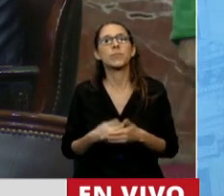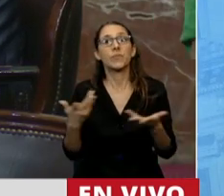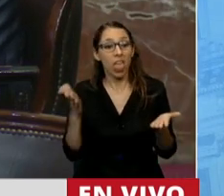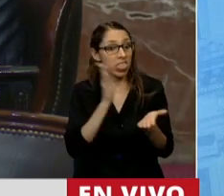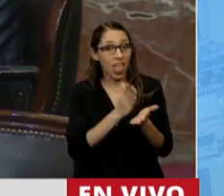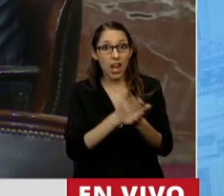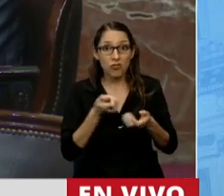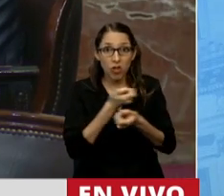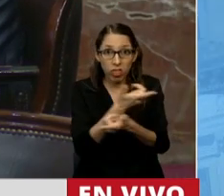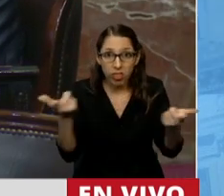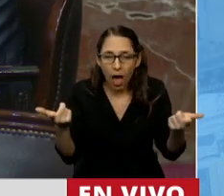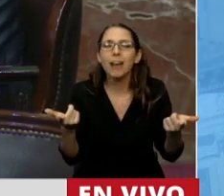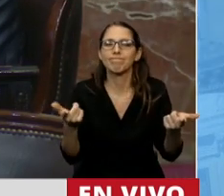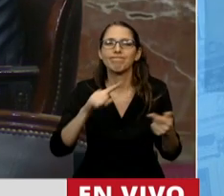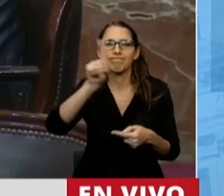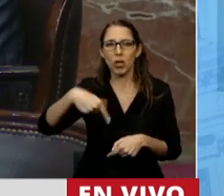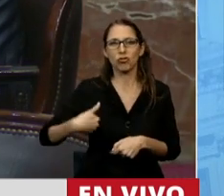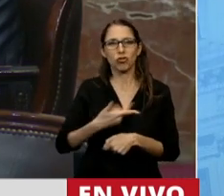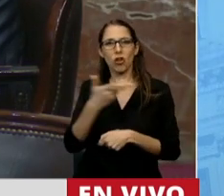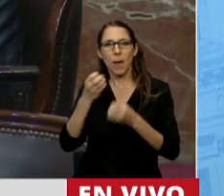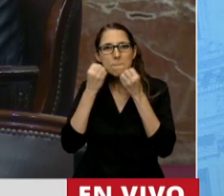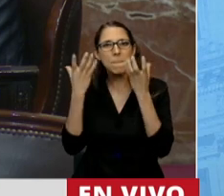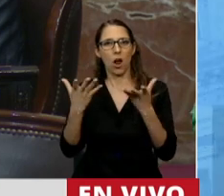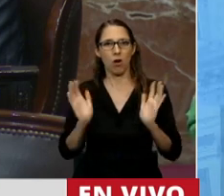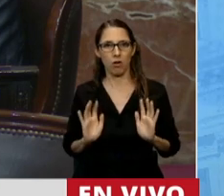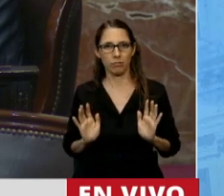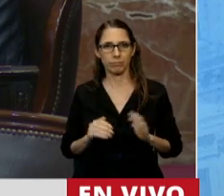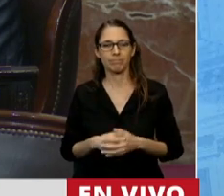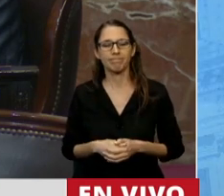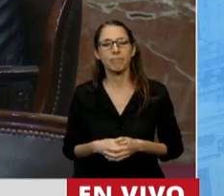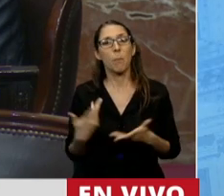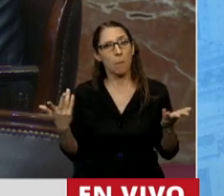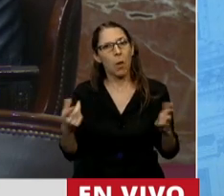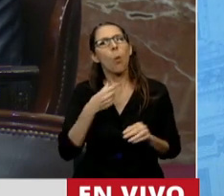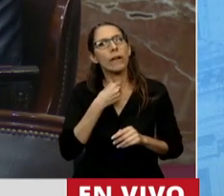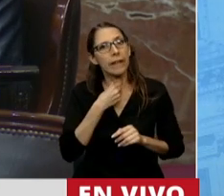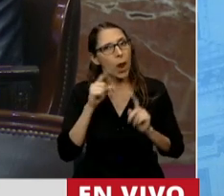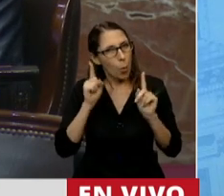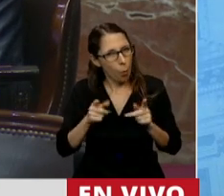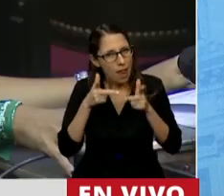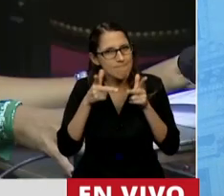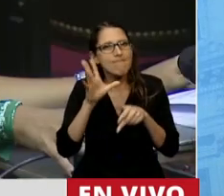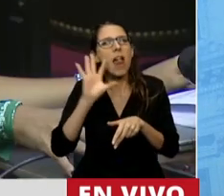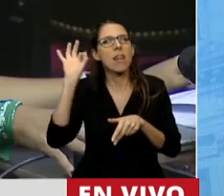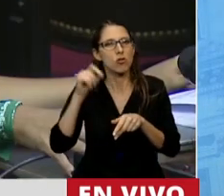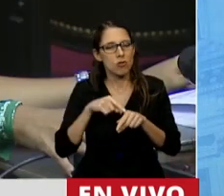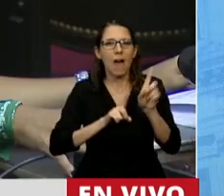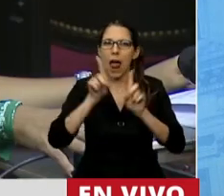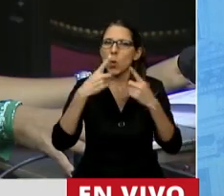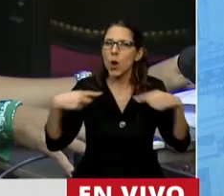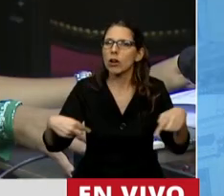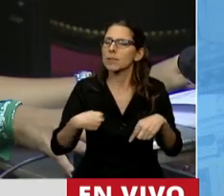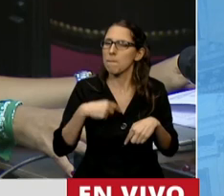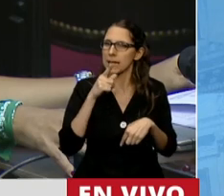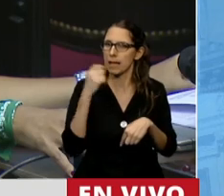ampliar derechos nos mejora como sociedad, quiero sí señalar algunas cuestiones que entiendo es